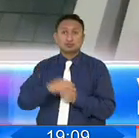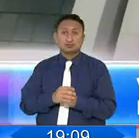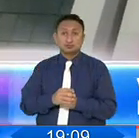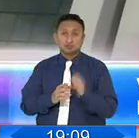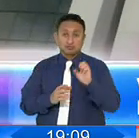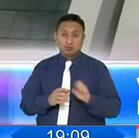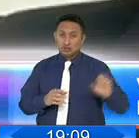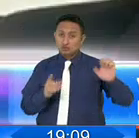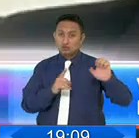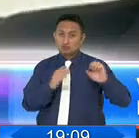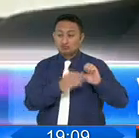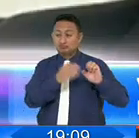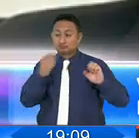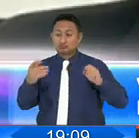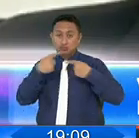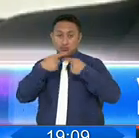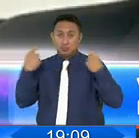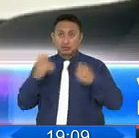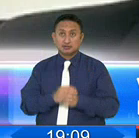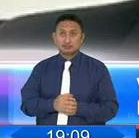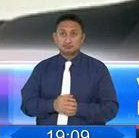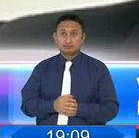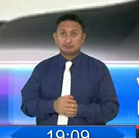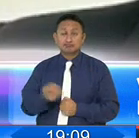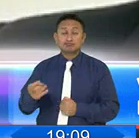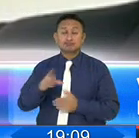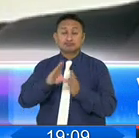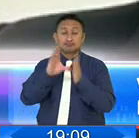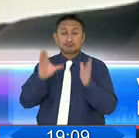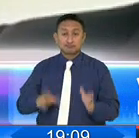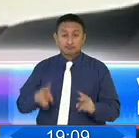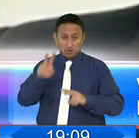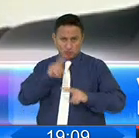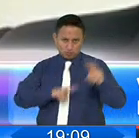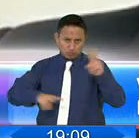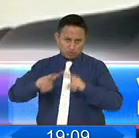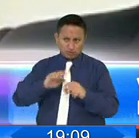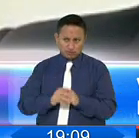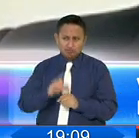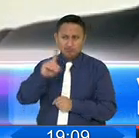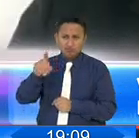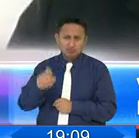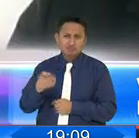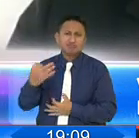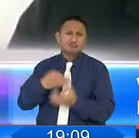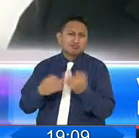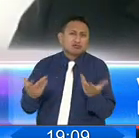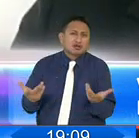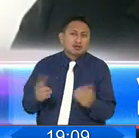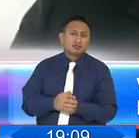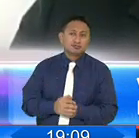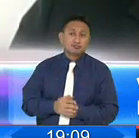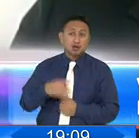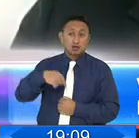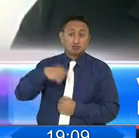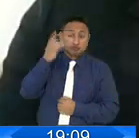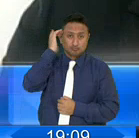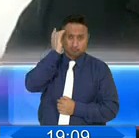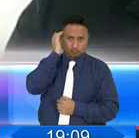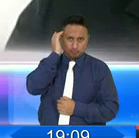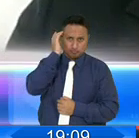estaba previsto. La Veeduría Ciudadana que vigila este concurso solicita explicaciones. Nos preocupa bastante el hecho de